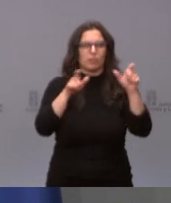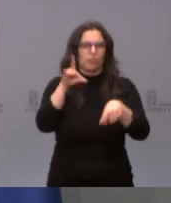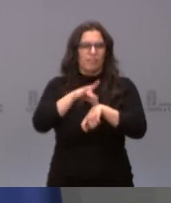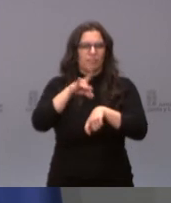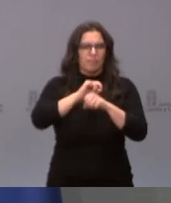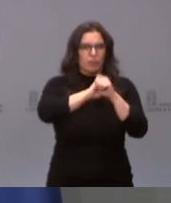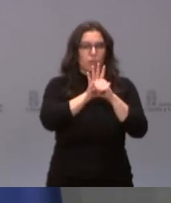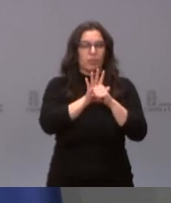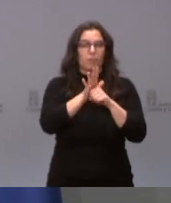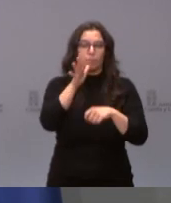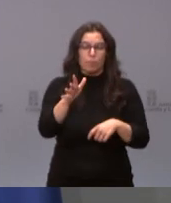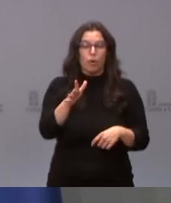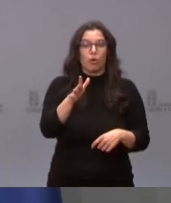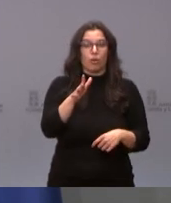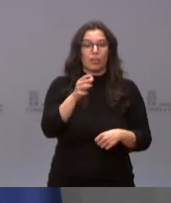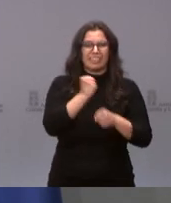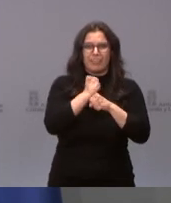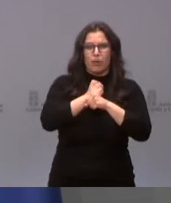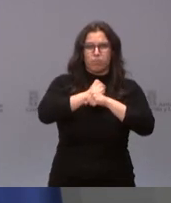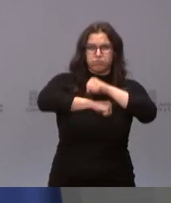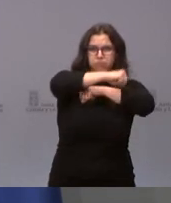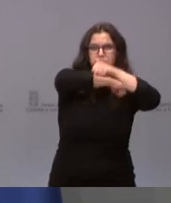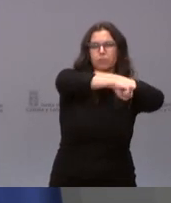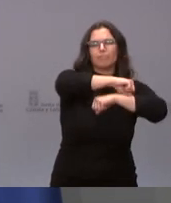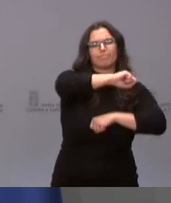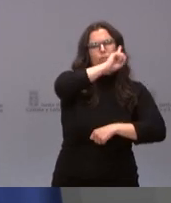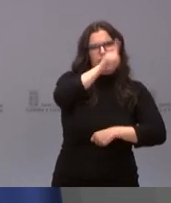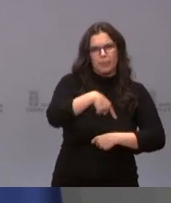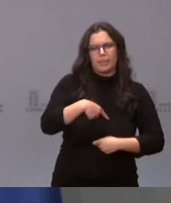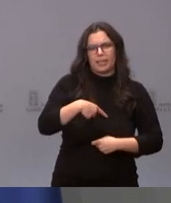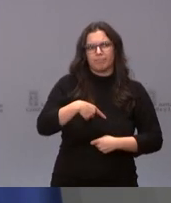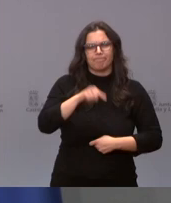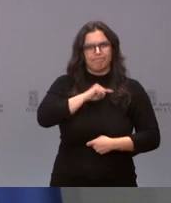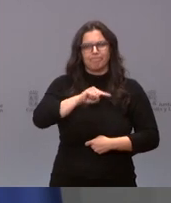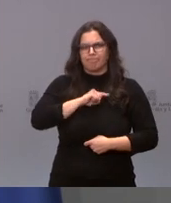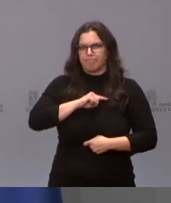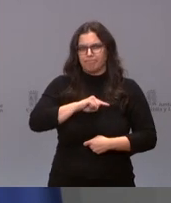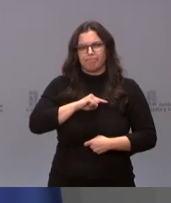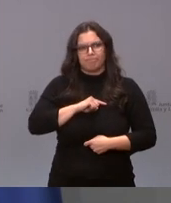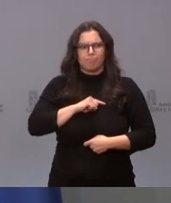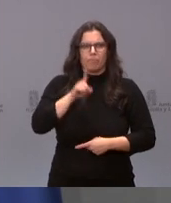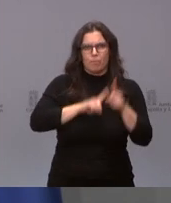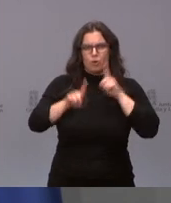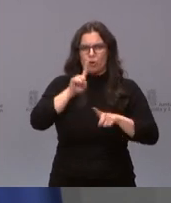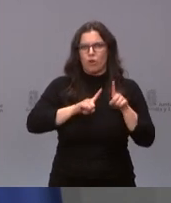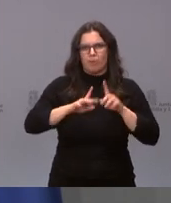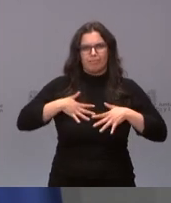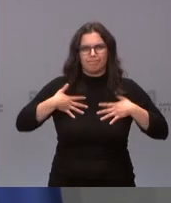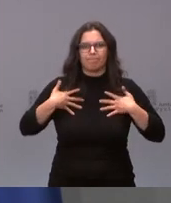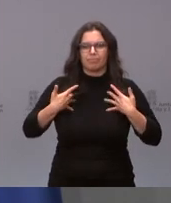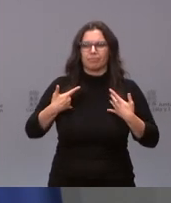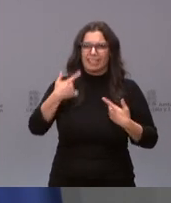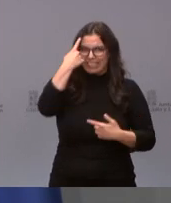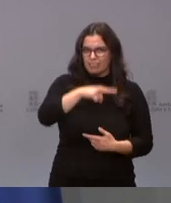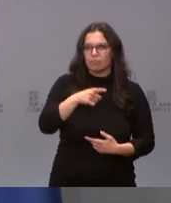porque junto a la carga de trabajo hay una carga emocional y me consta que es así y por lo tanto les quiero mandar un fuerte abrazo a